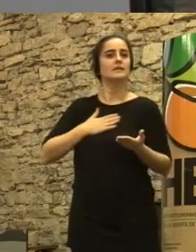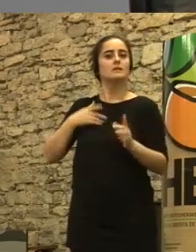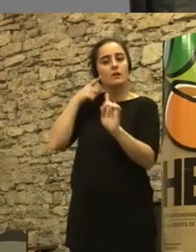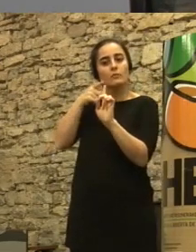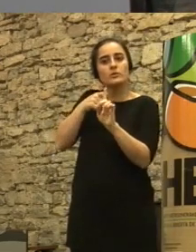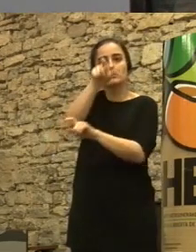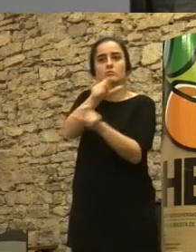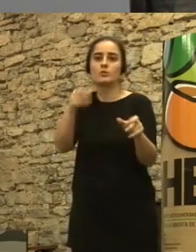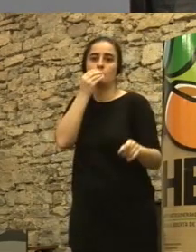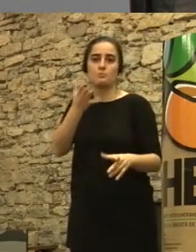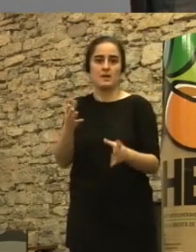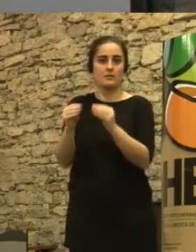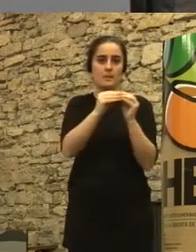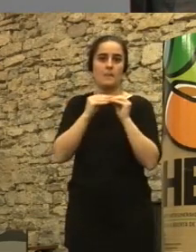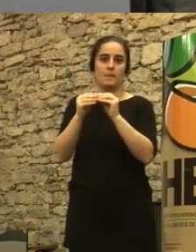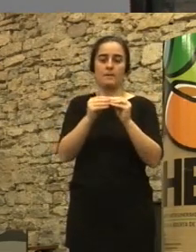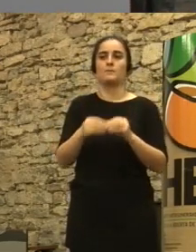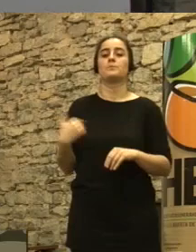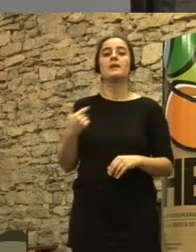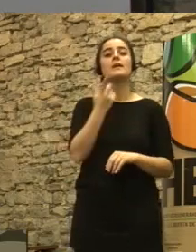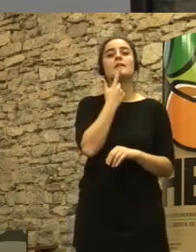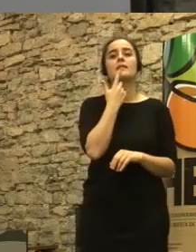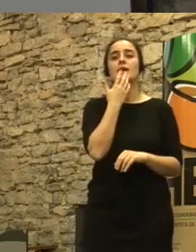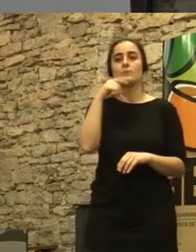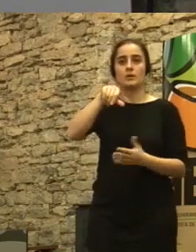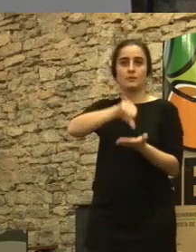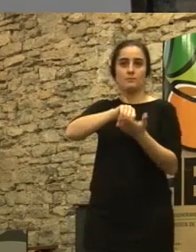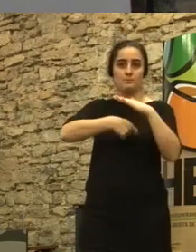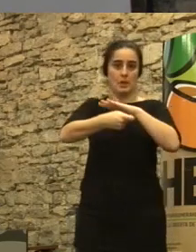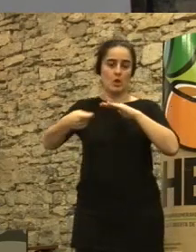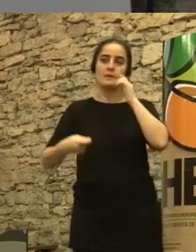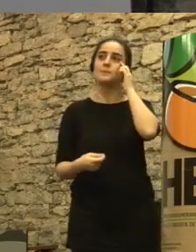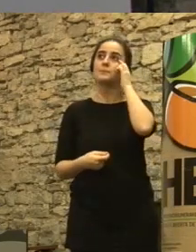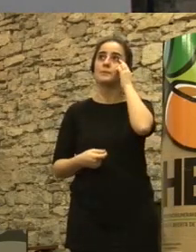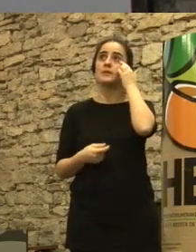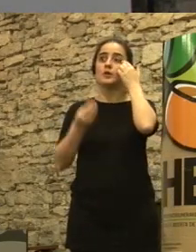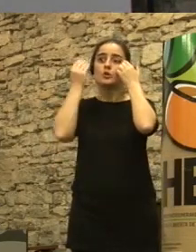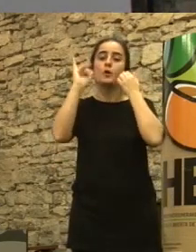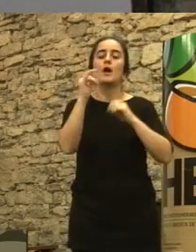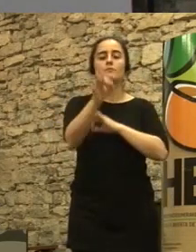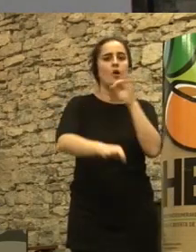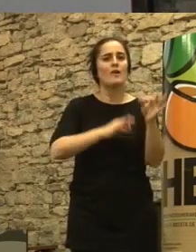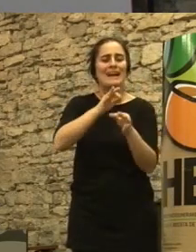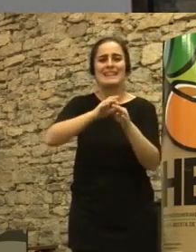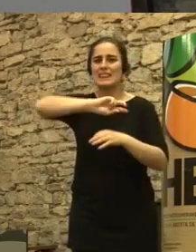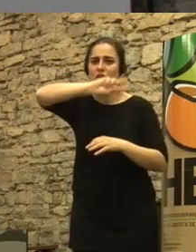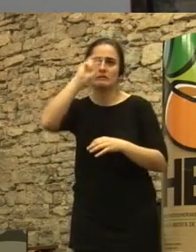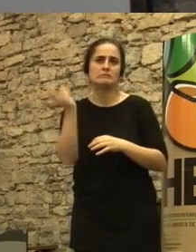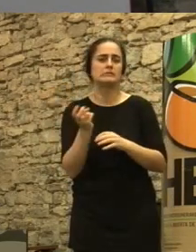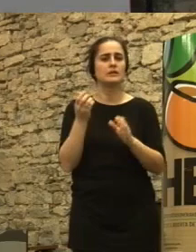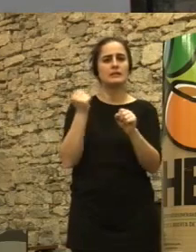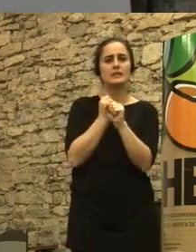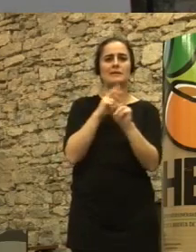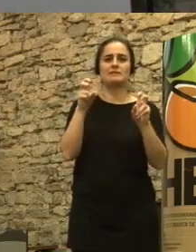dice, escuchar, dice, por ejemplo, Ciudad de Vitoria. Seguro que hay muchísimas organizaciones que trabajan para